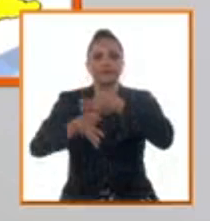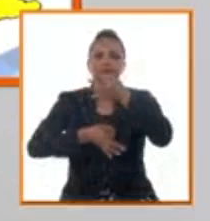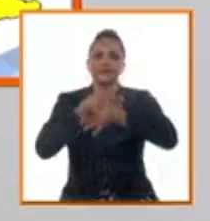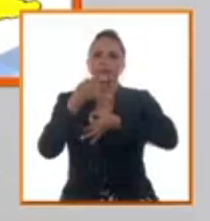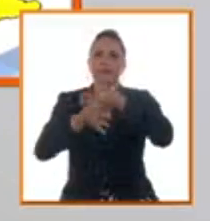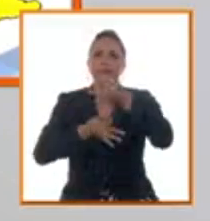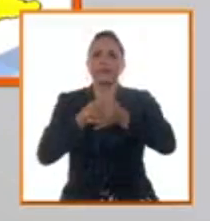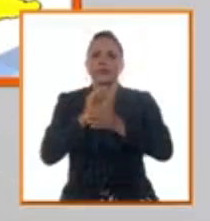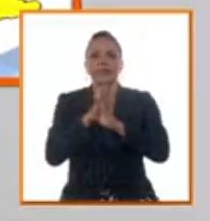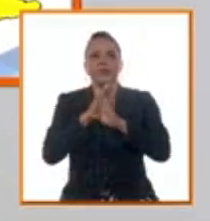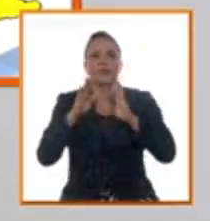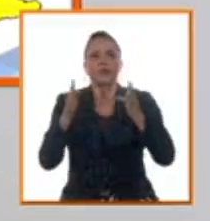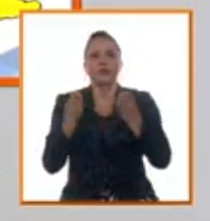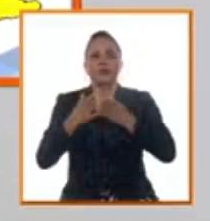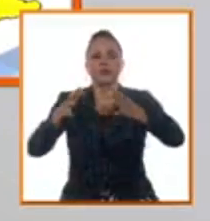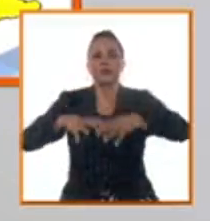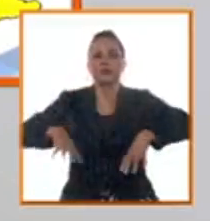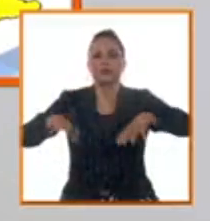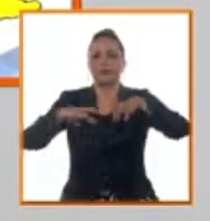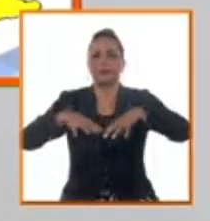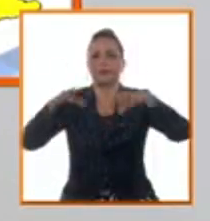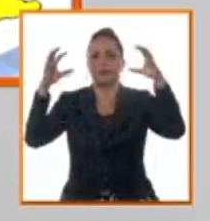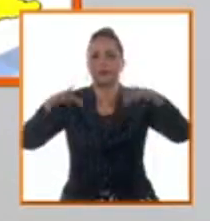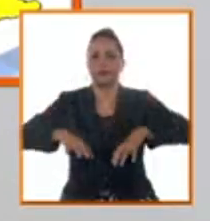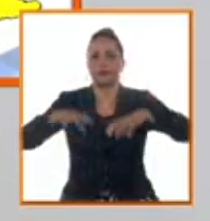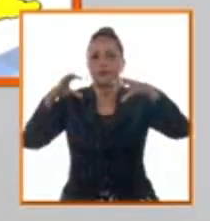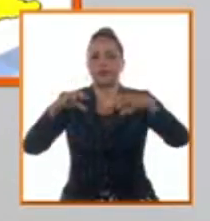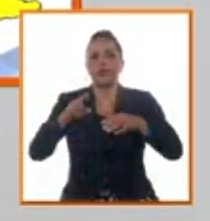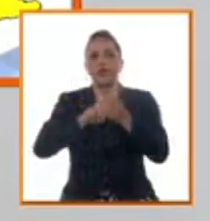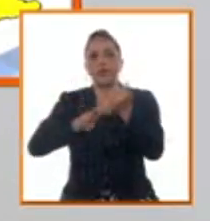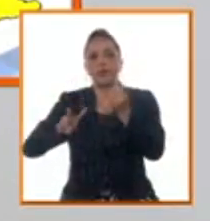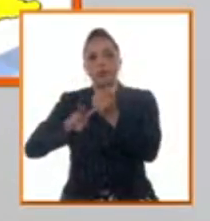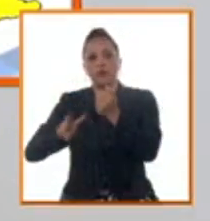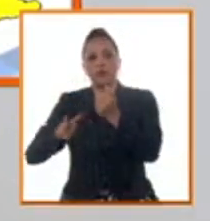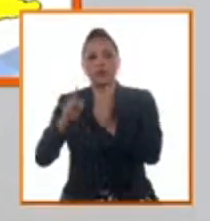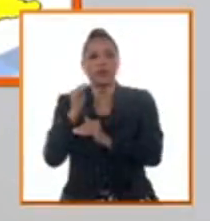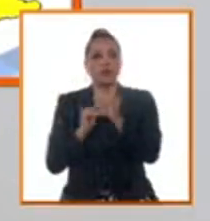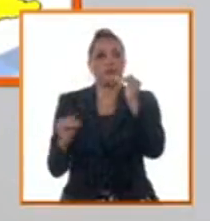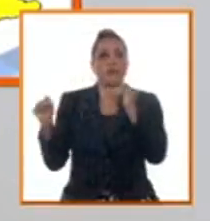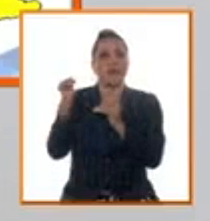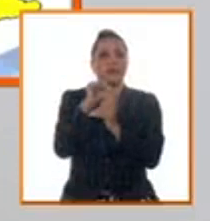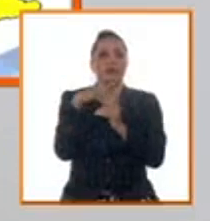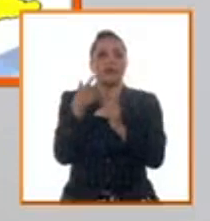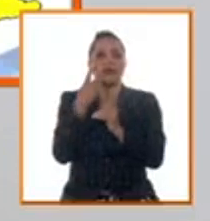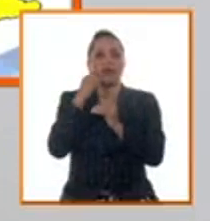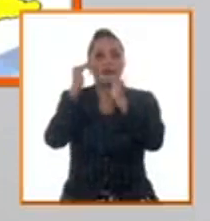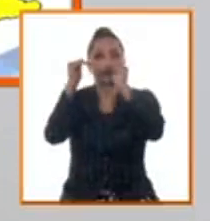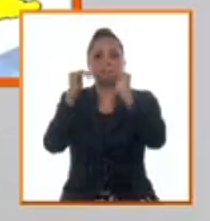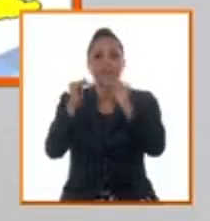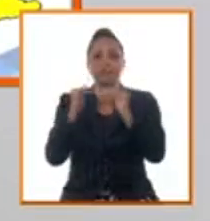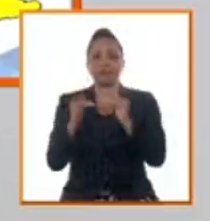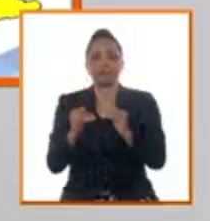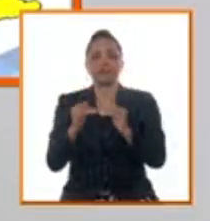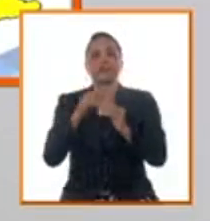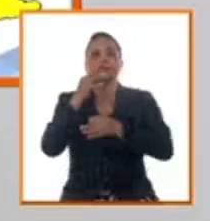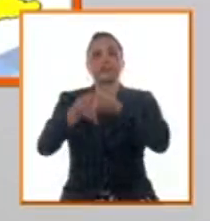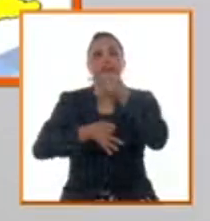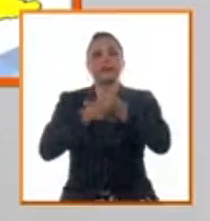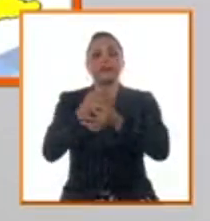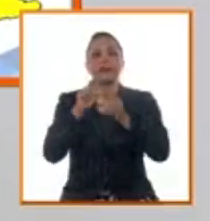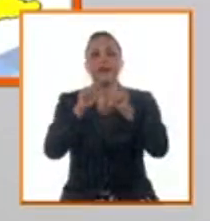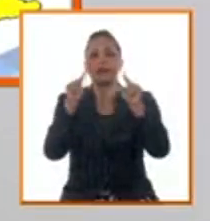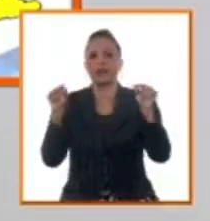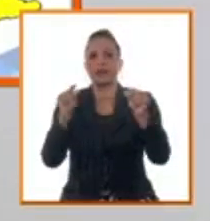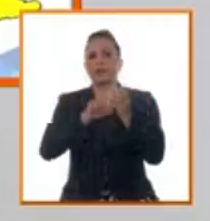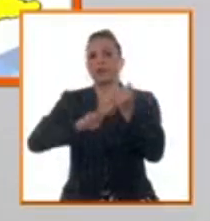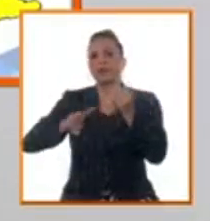de los récords que se registraron en estos días. Por provincia, los máximos provinciales, como aparecen ahí en el mapa, se han registrado en la